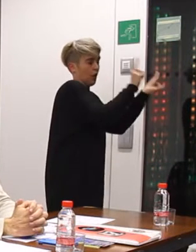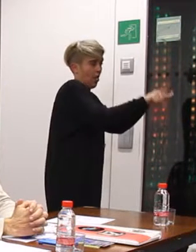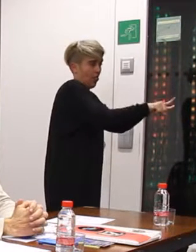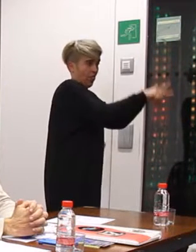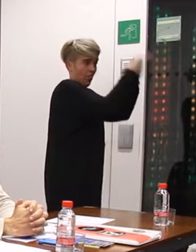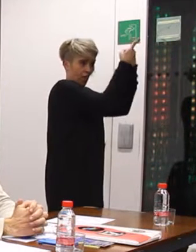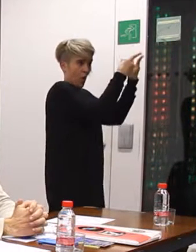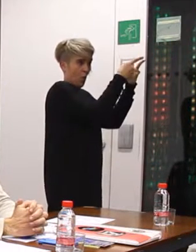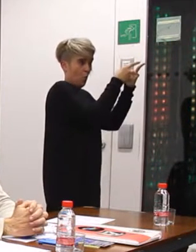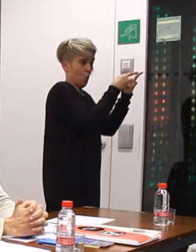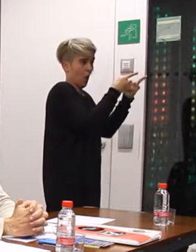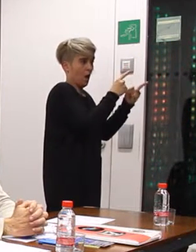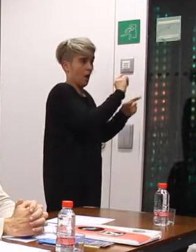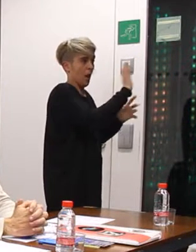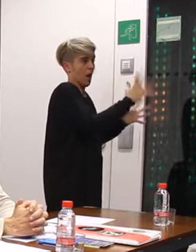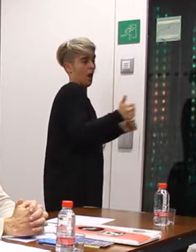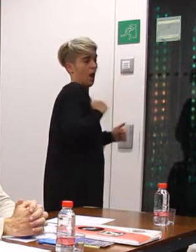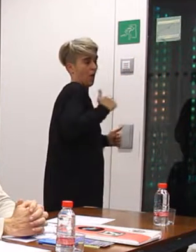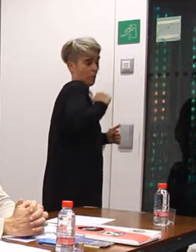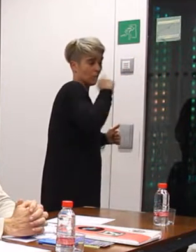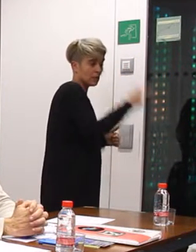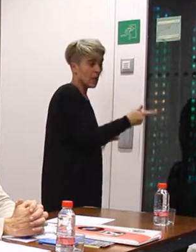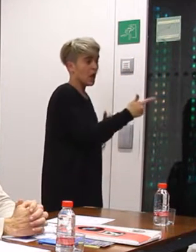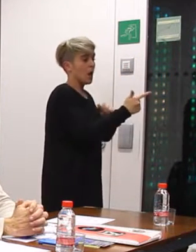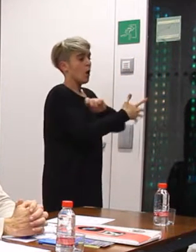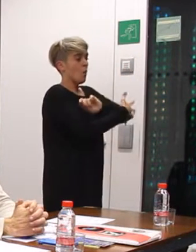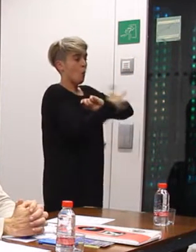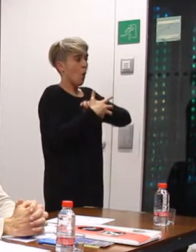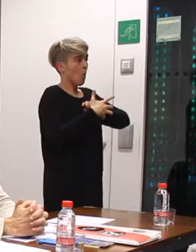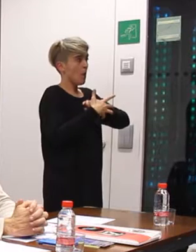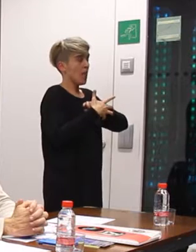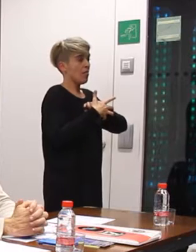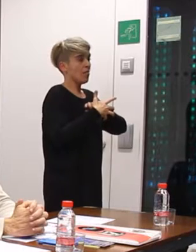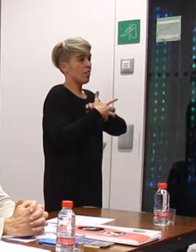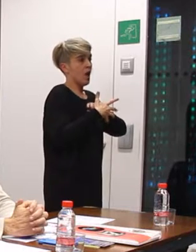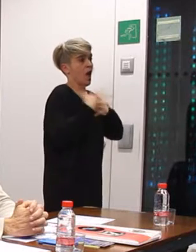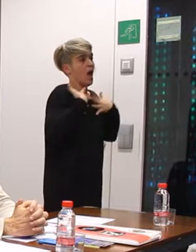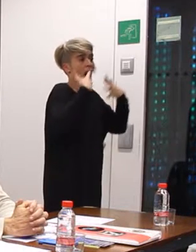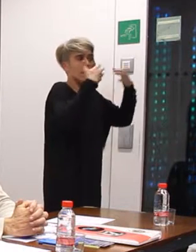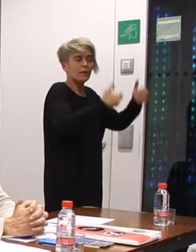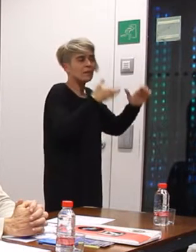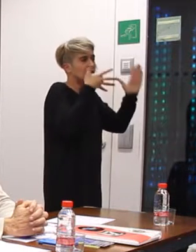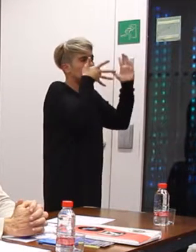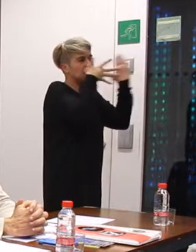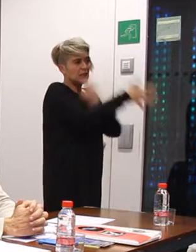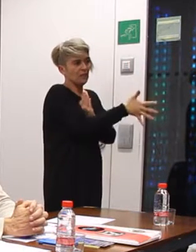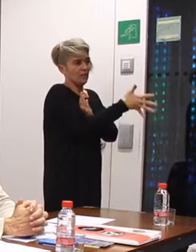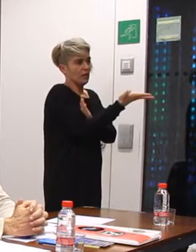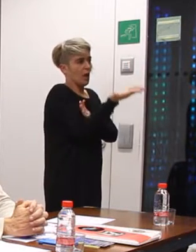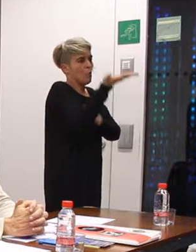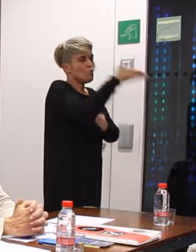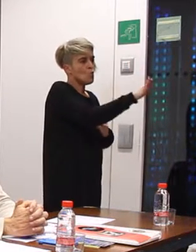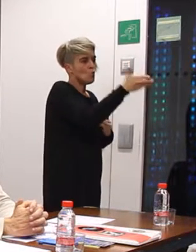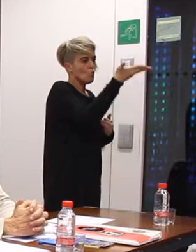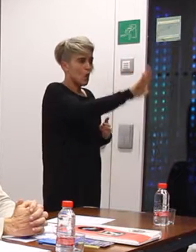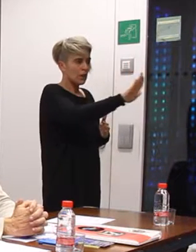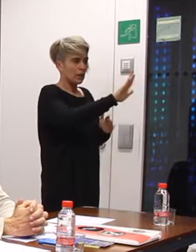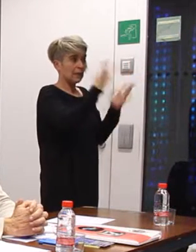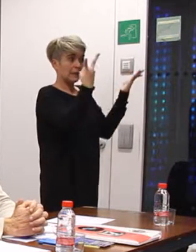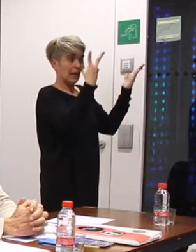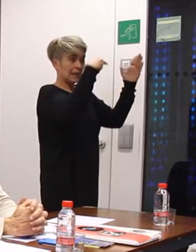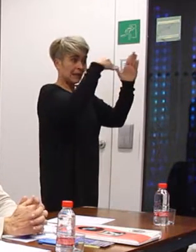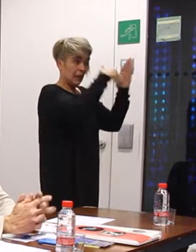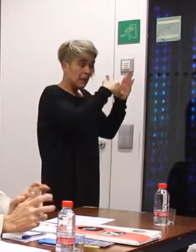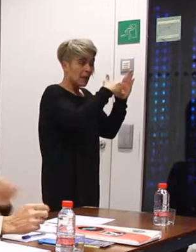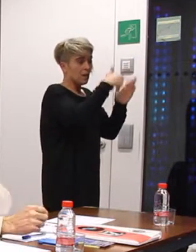de pobreza energética implica hablar de muertes. Más de unas 7.000 personas se dice que mueren a causa